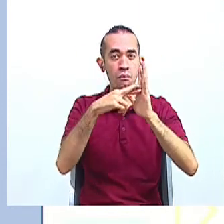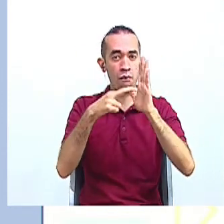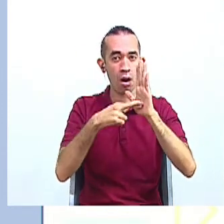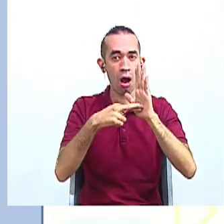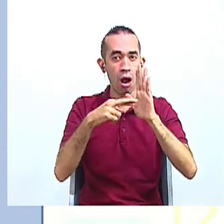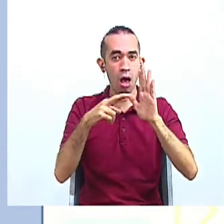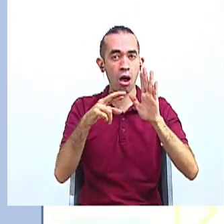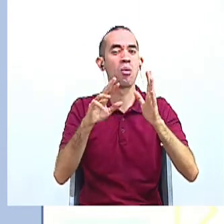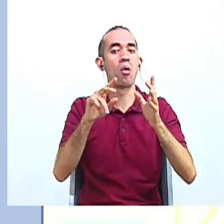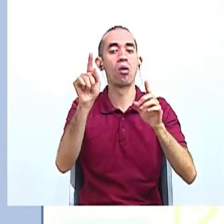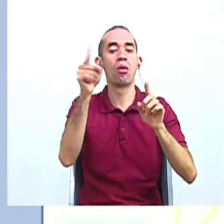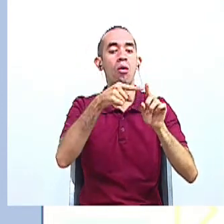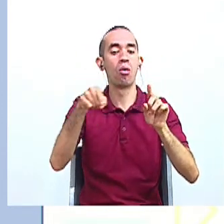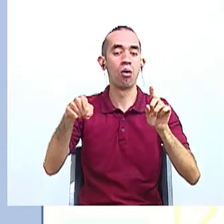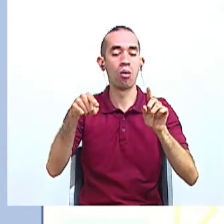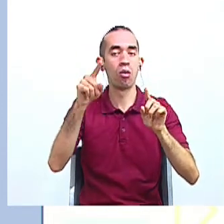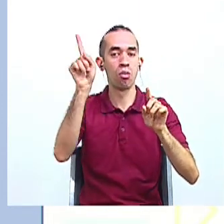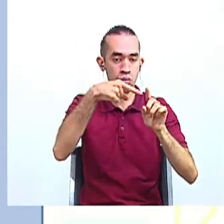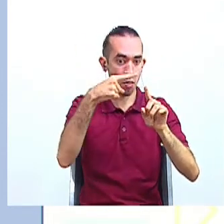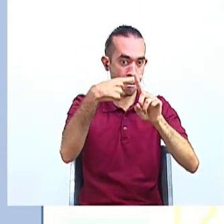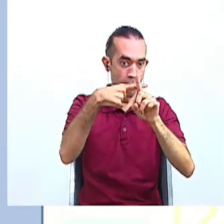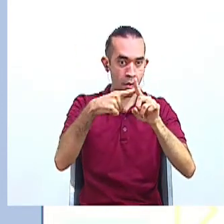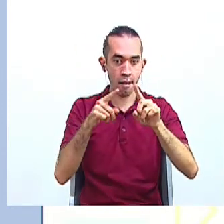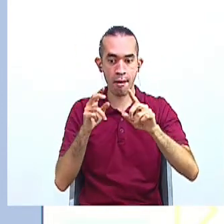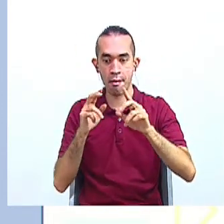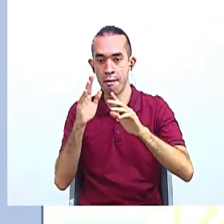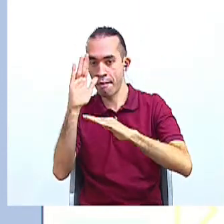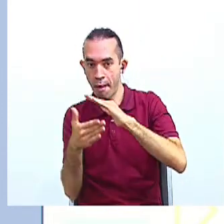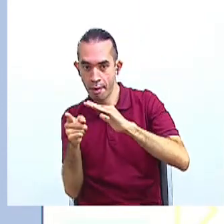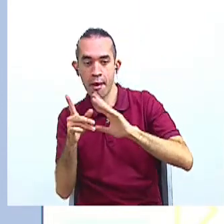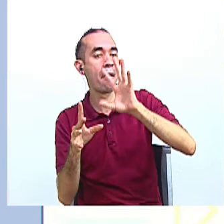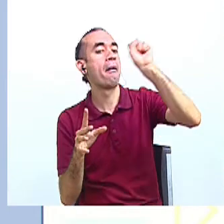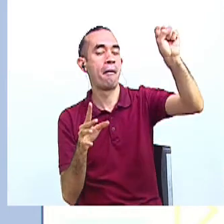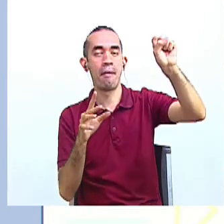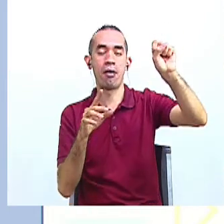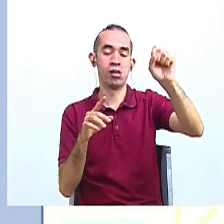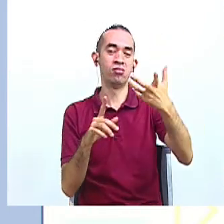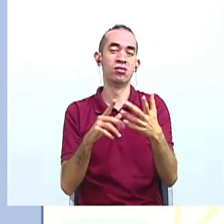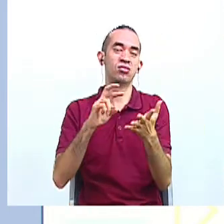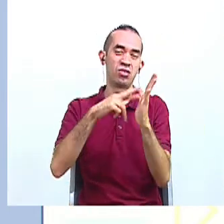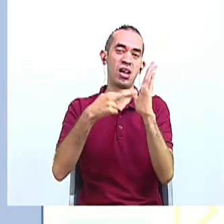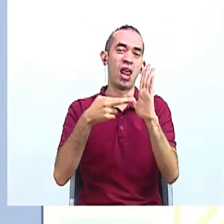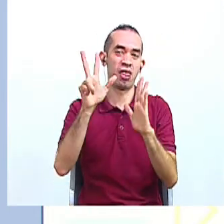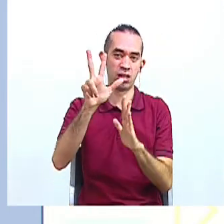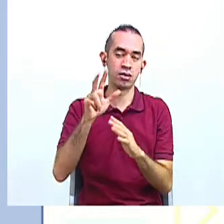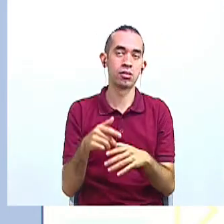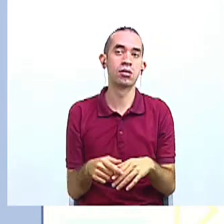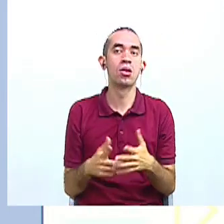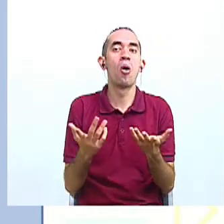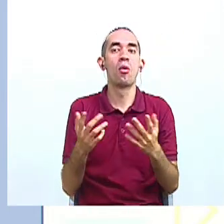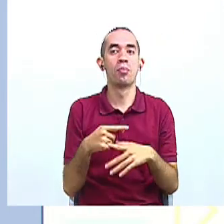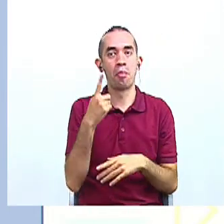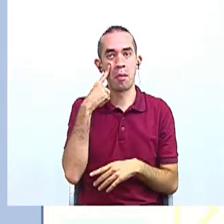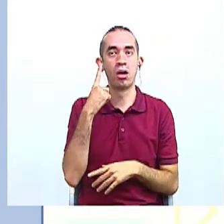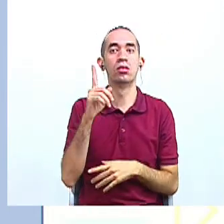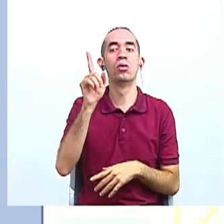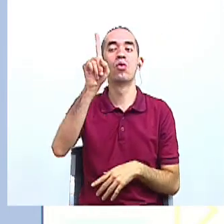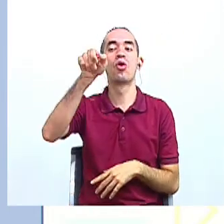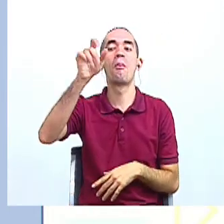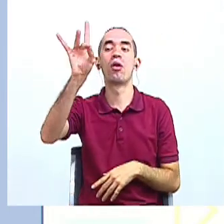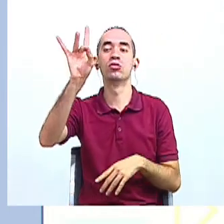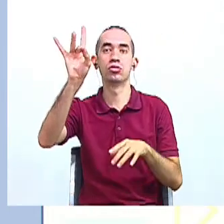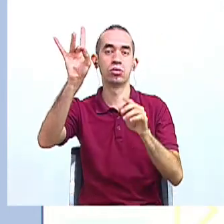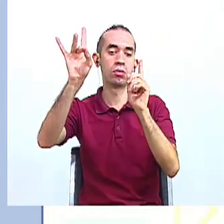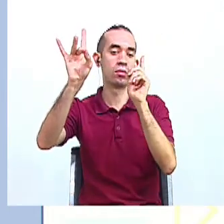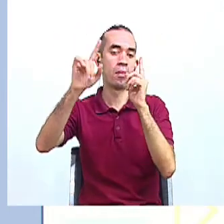Entonces, realizamos la multiplicación y para calcular la altura multiplicamos 1,8 por